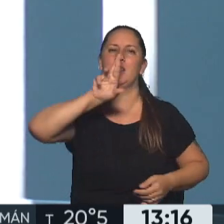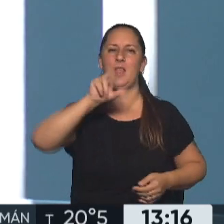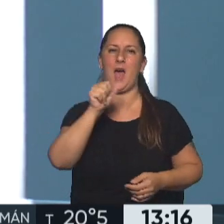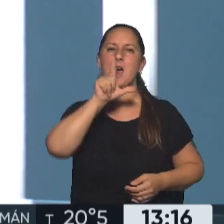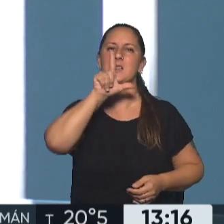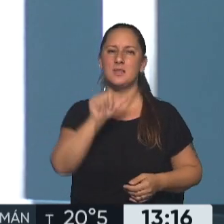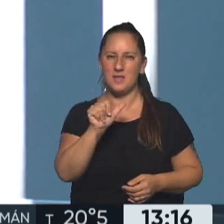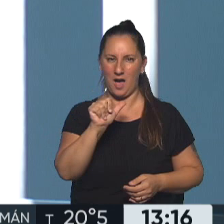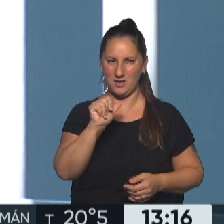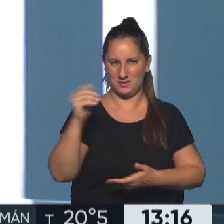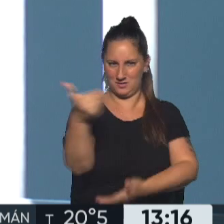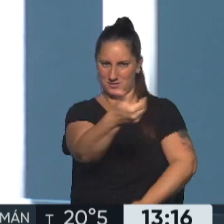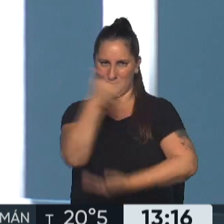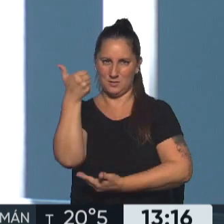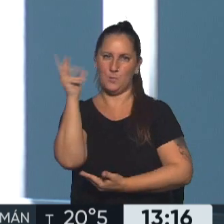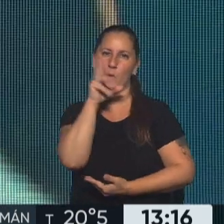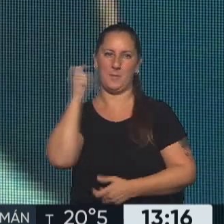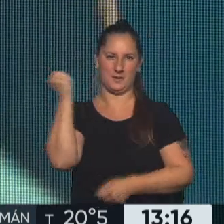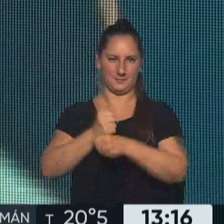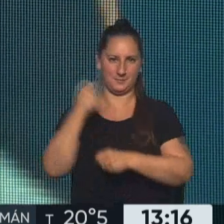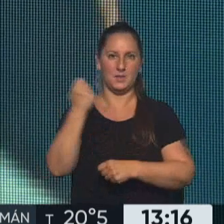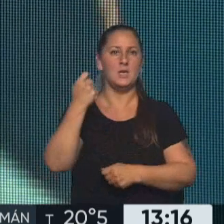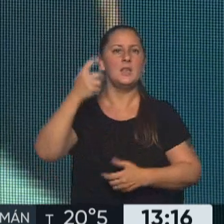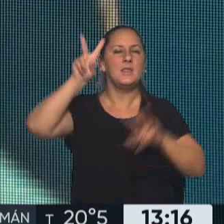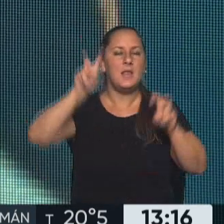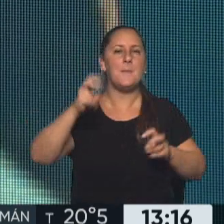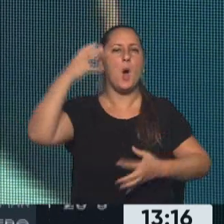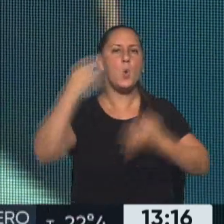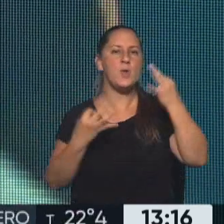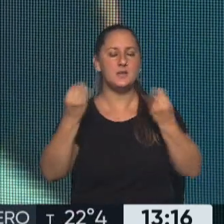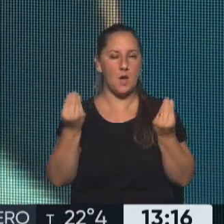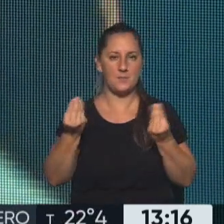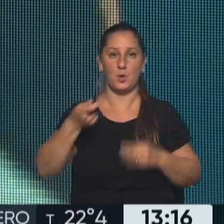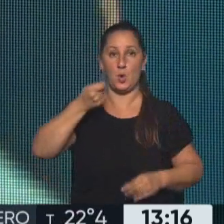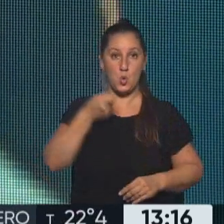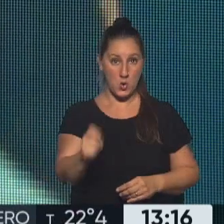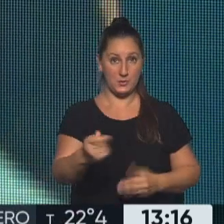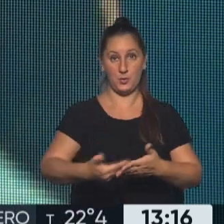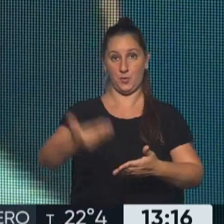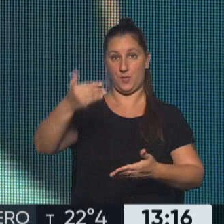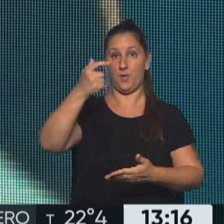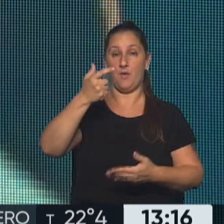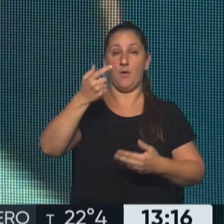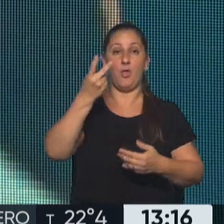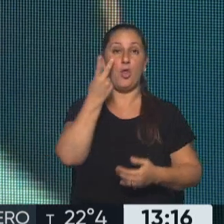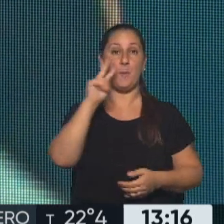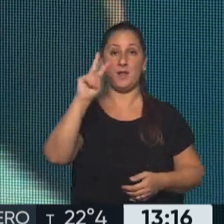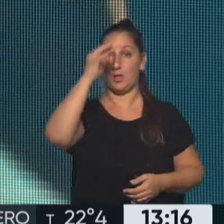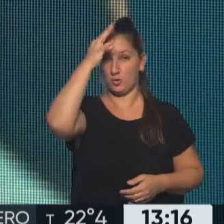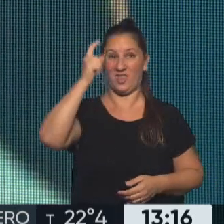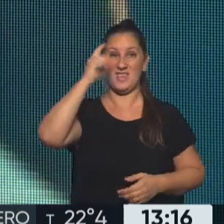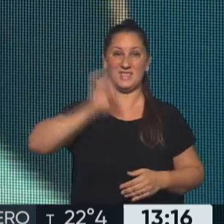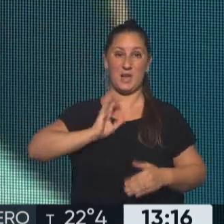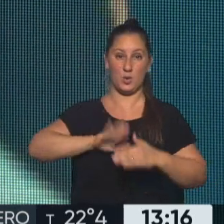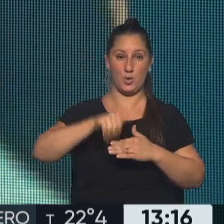judicial es decir a partir del juicio que se desarrolló bueno recordemos que el juicio se llevó a cabo diez años después en 2012 en